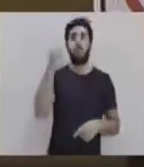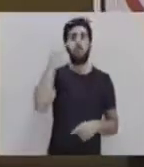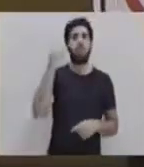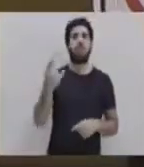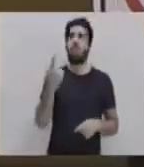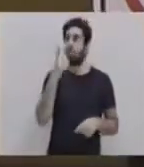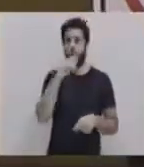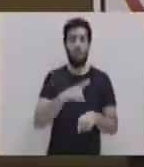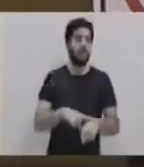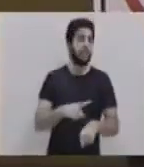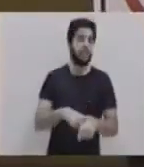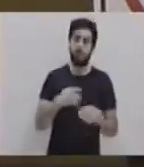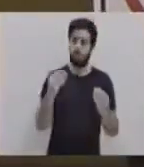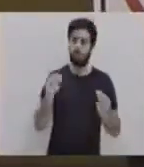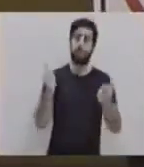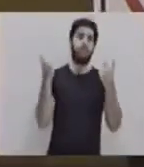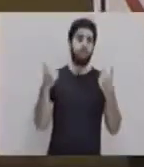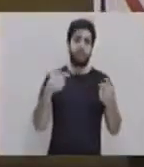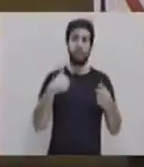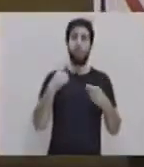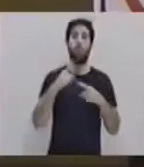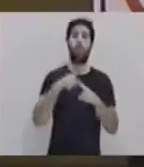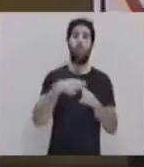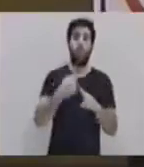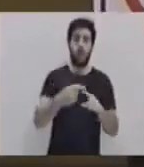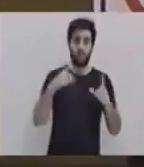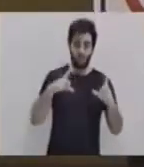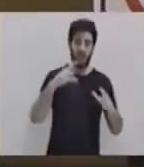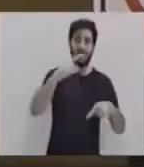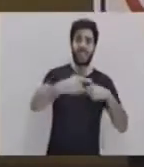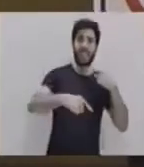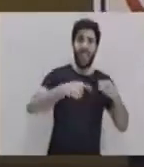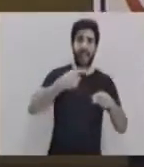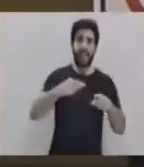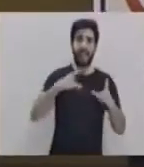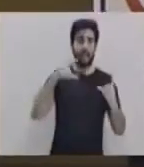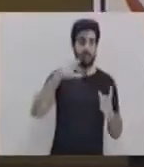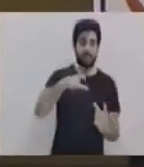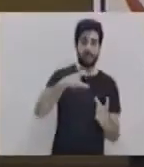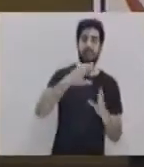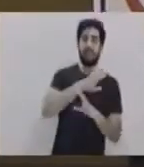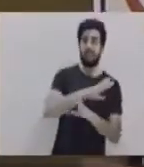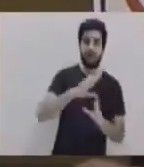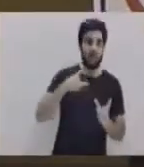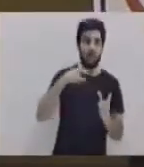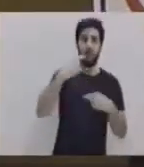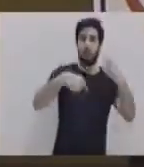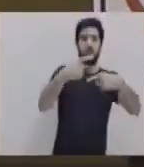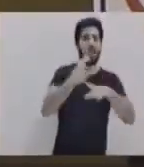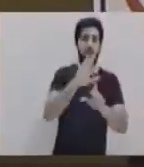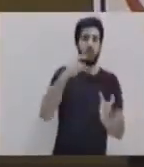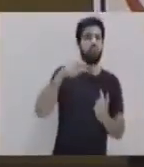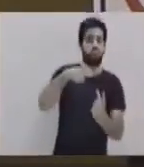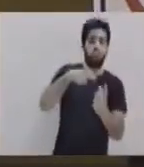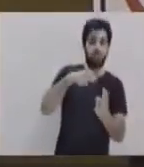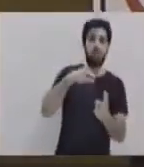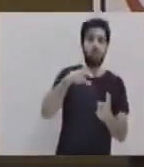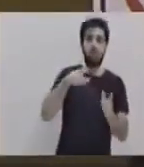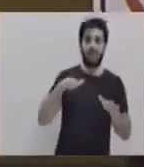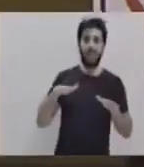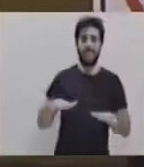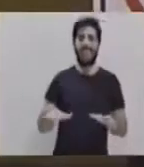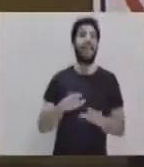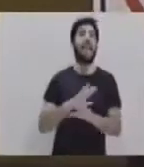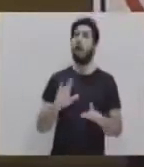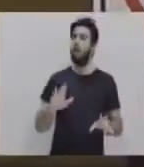lo dijimos anteriormente, cuando mis llantas dejan de dar vueltas, no significa que el vehículo se detuvo, ¿verdad? Mi vehículo